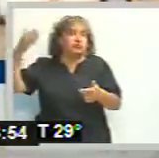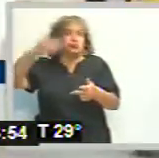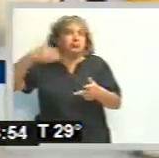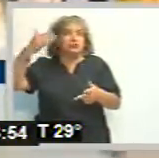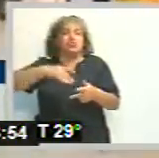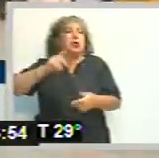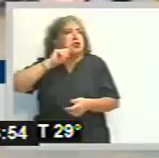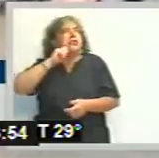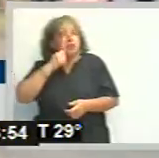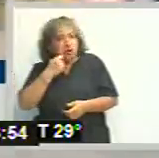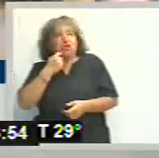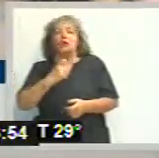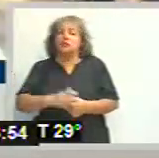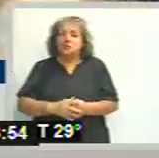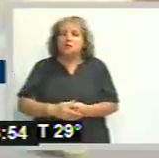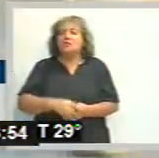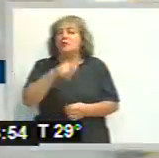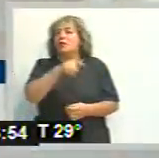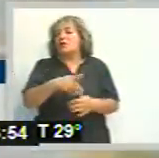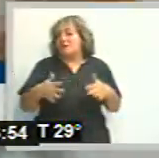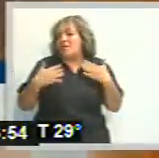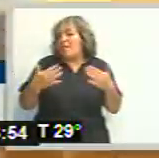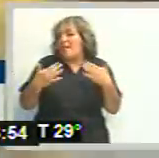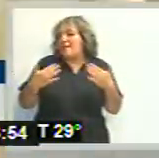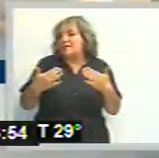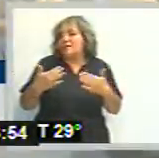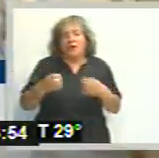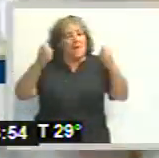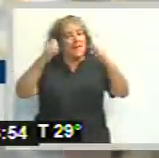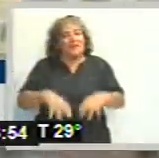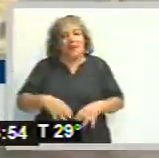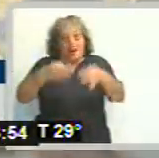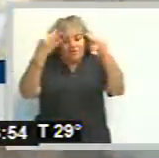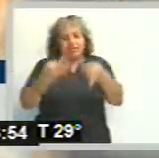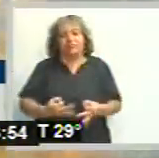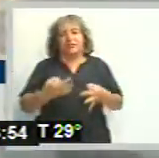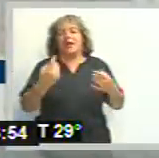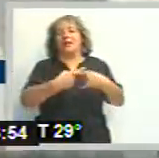lindo día donde, bueno, se pudo dar el puntapié inicial a esta edición de